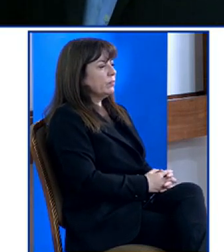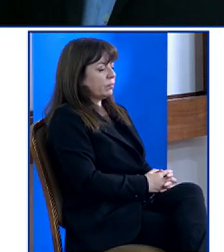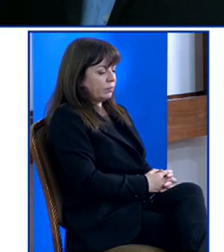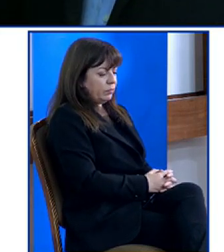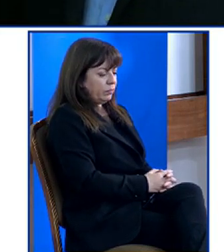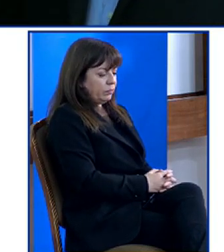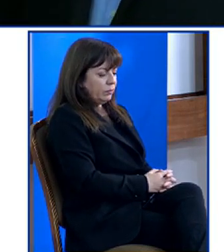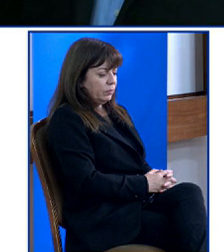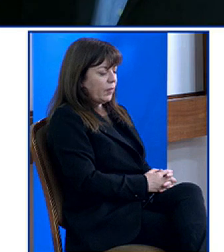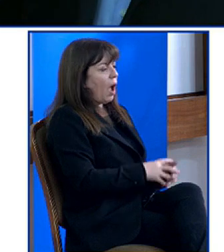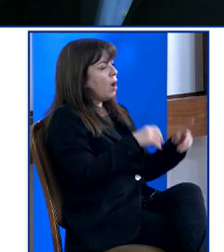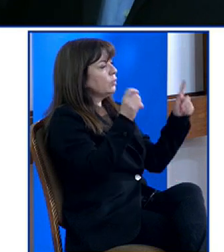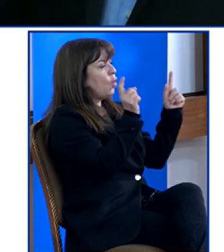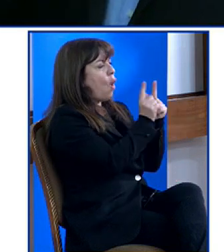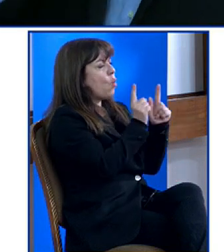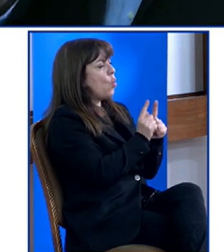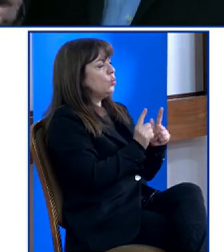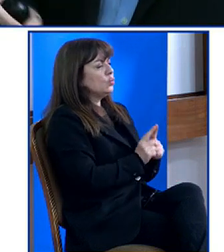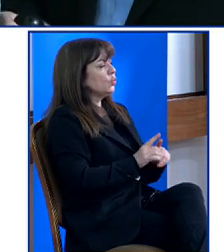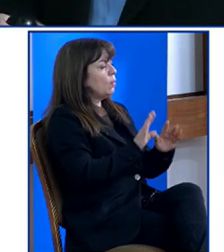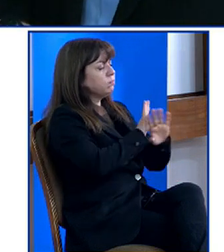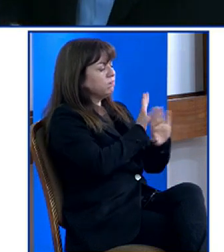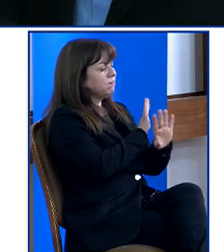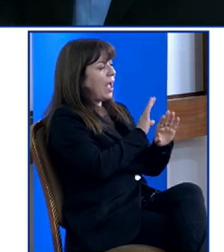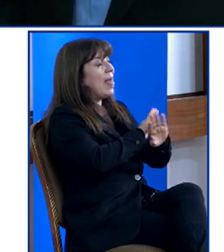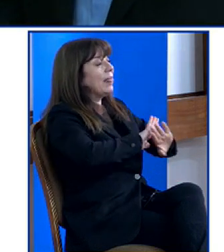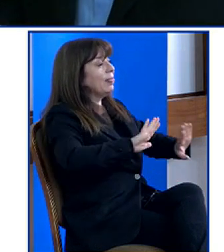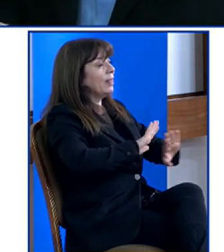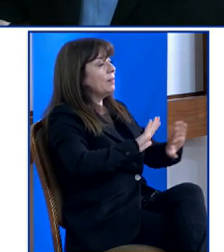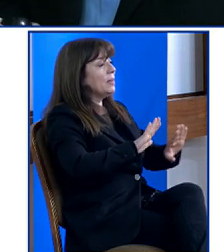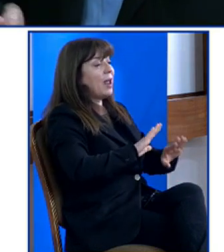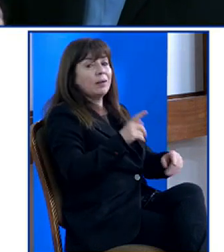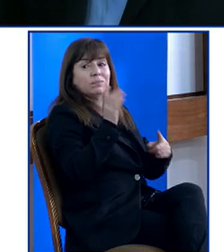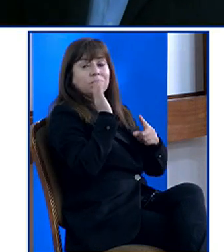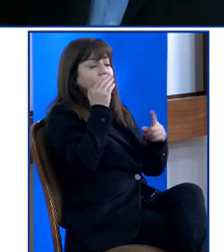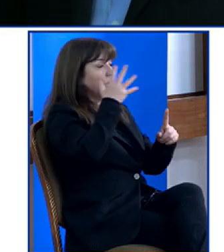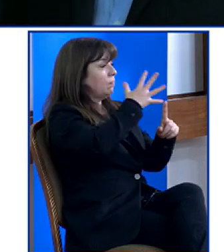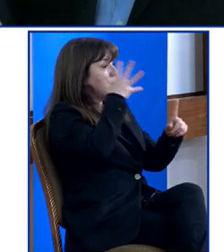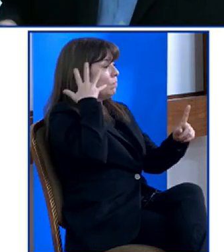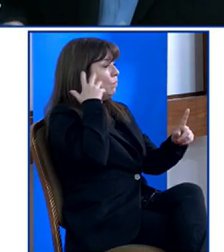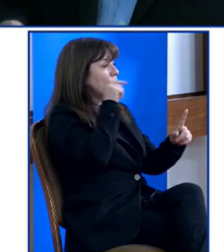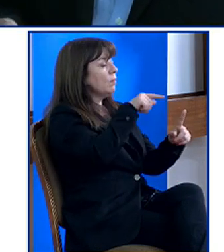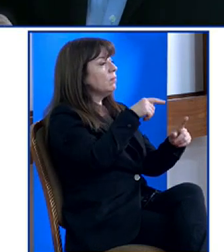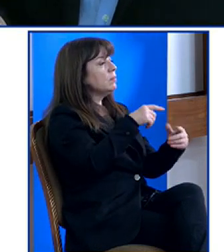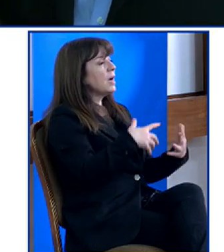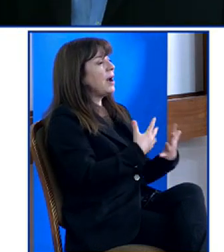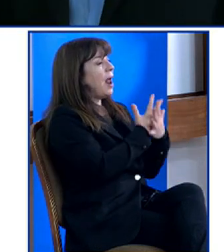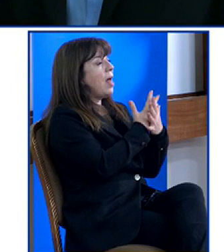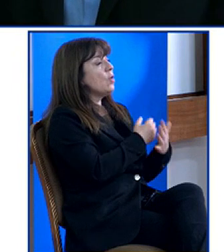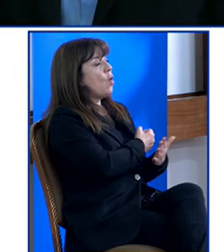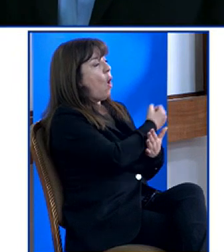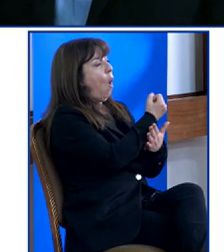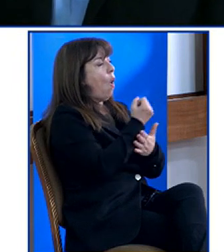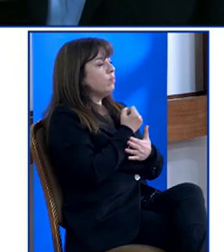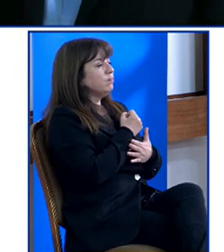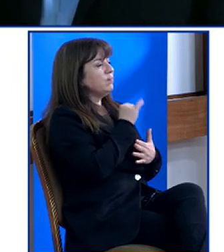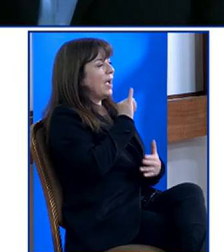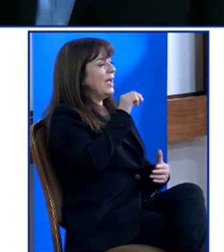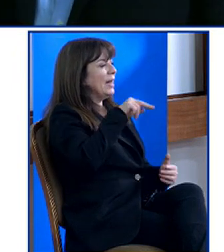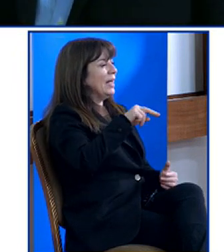O sea que en conclusión o en resumen de esta ponencia, la red colaborativa